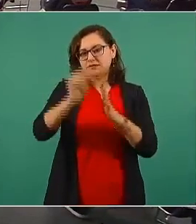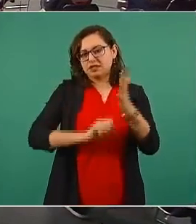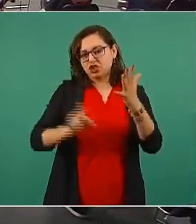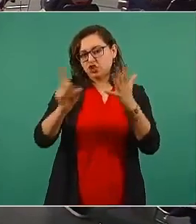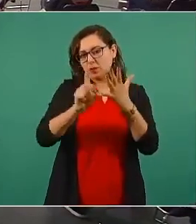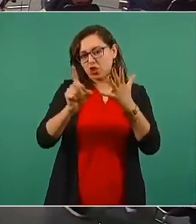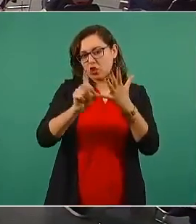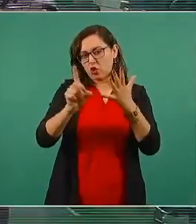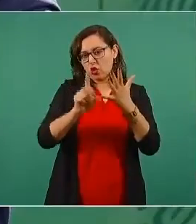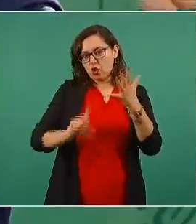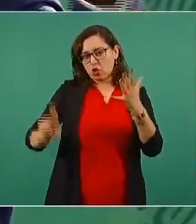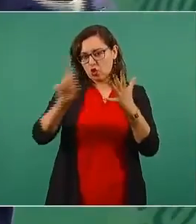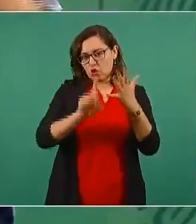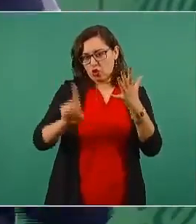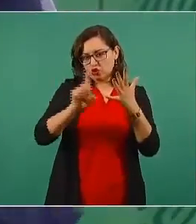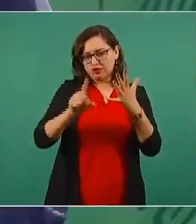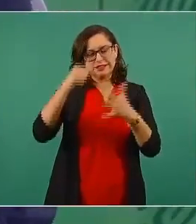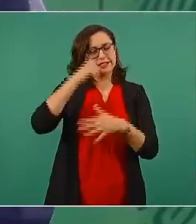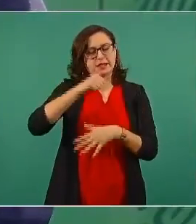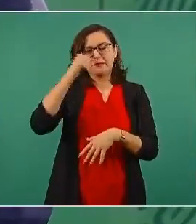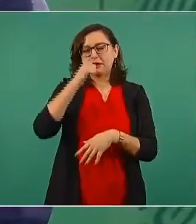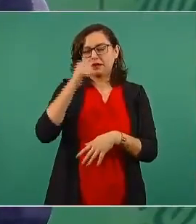en una comunidad.